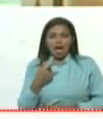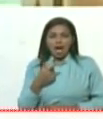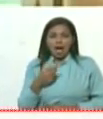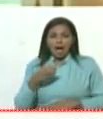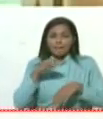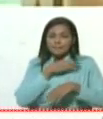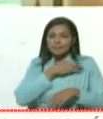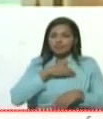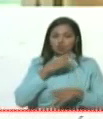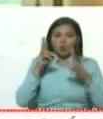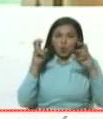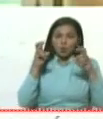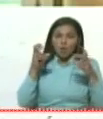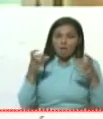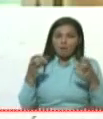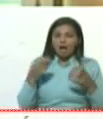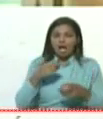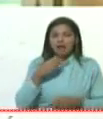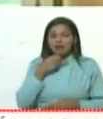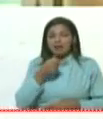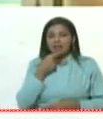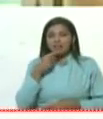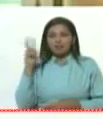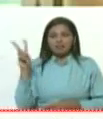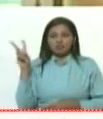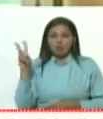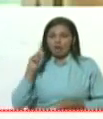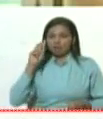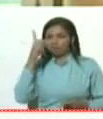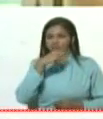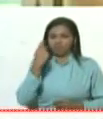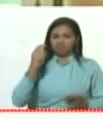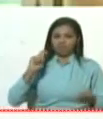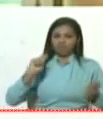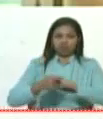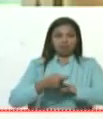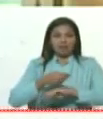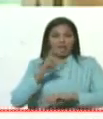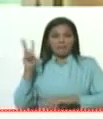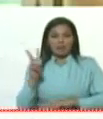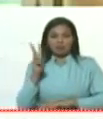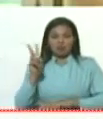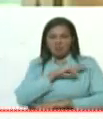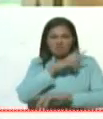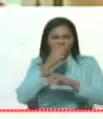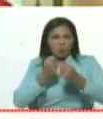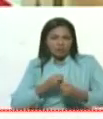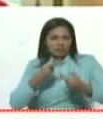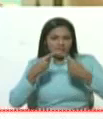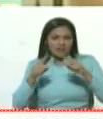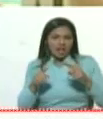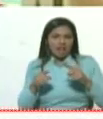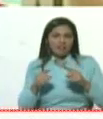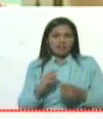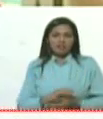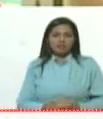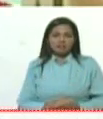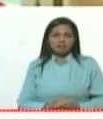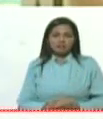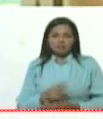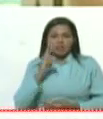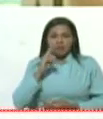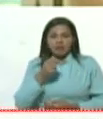nueva, tendremos una Venezuela ya con otro rostro, con otra fuerza, con otra estética, con